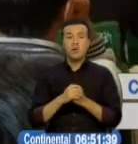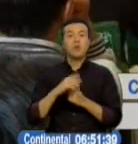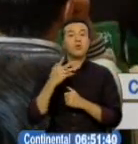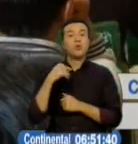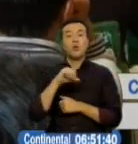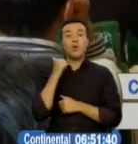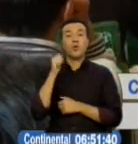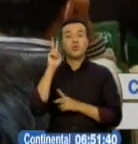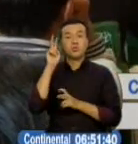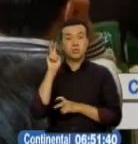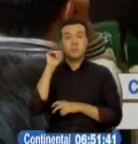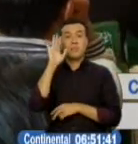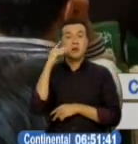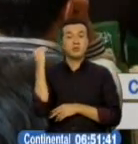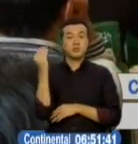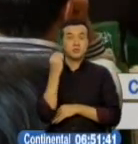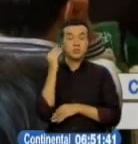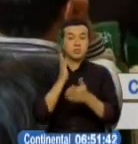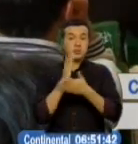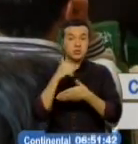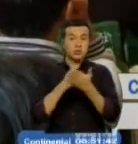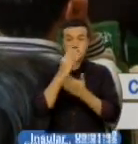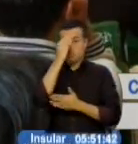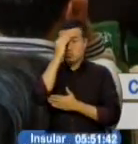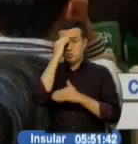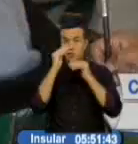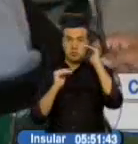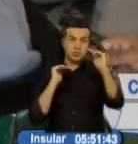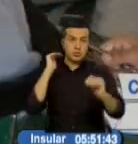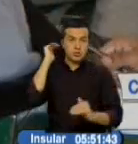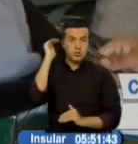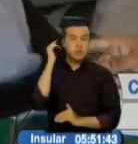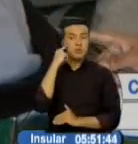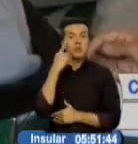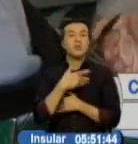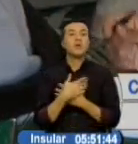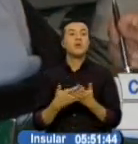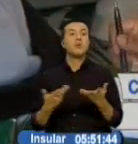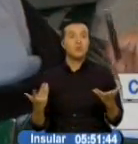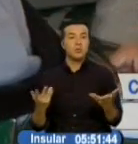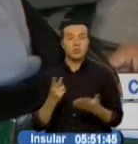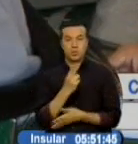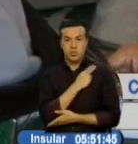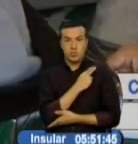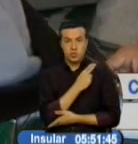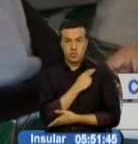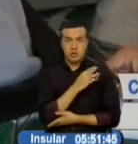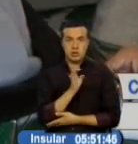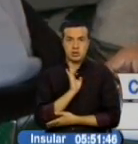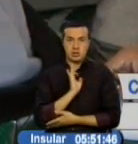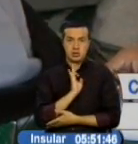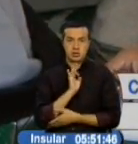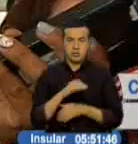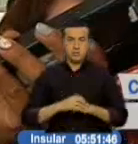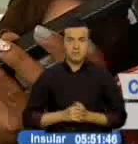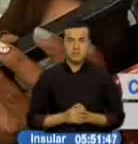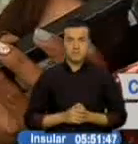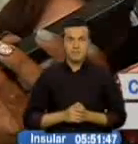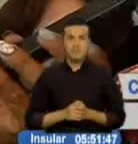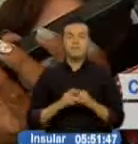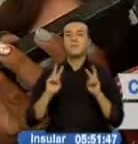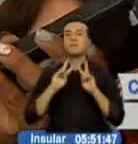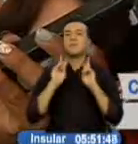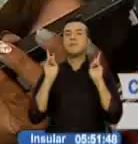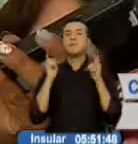políticas que permitirán a más jóvenes acceder a la educación superior será la creación de las universidades tecnológicas. Se trata